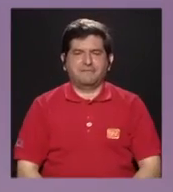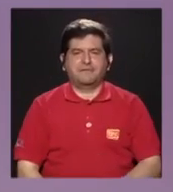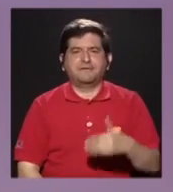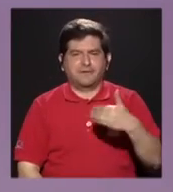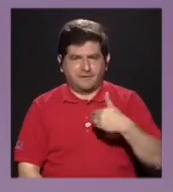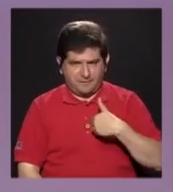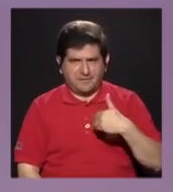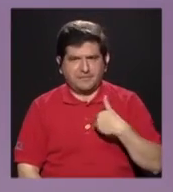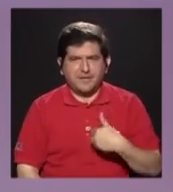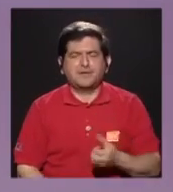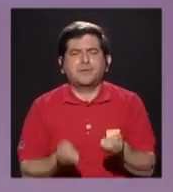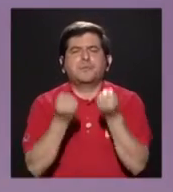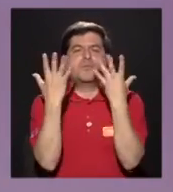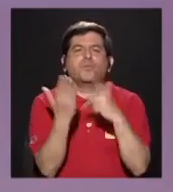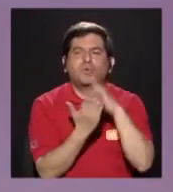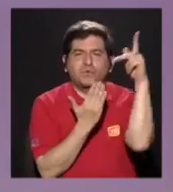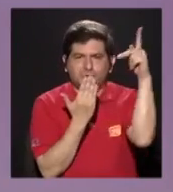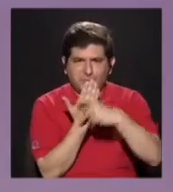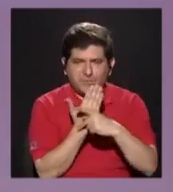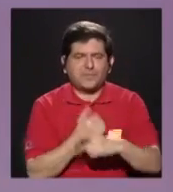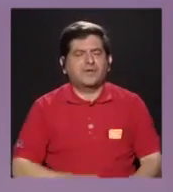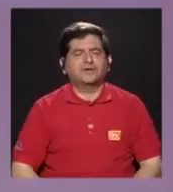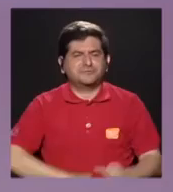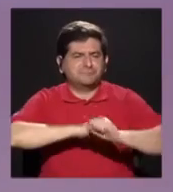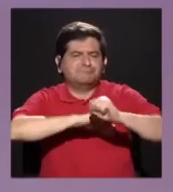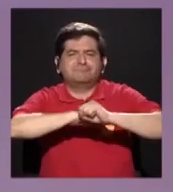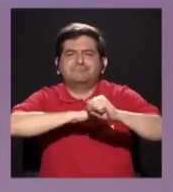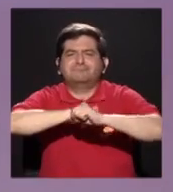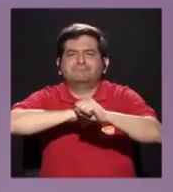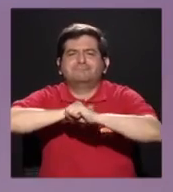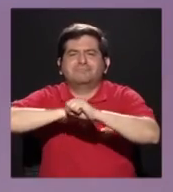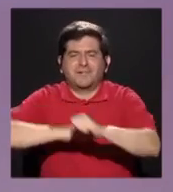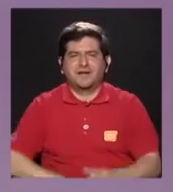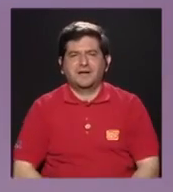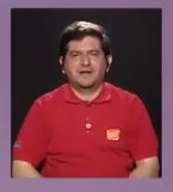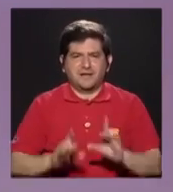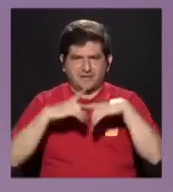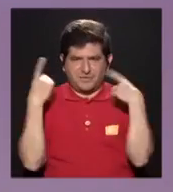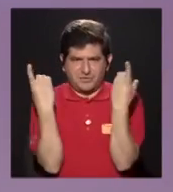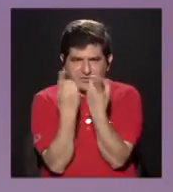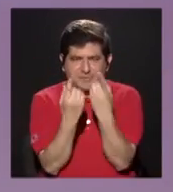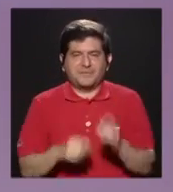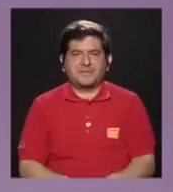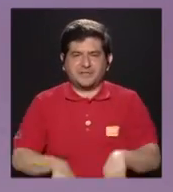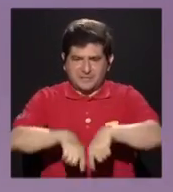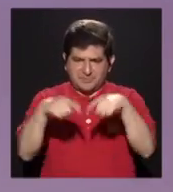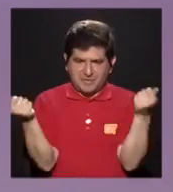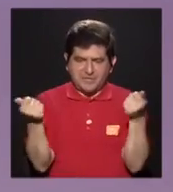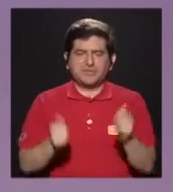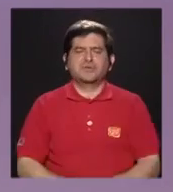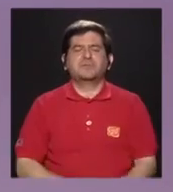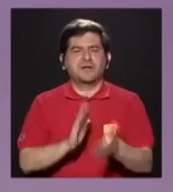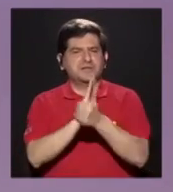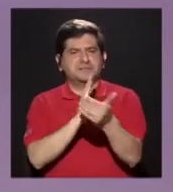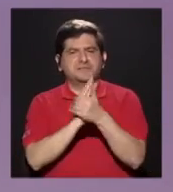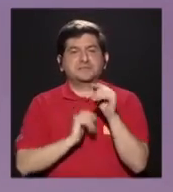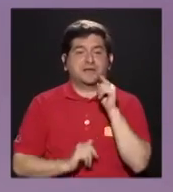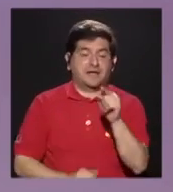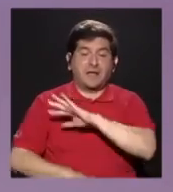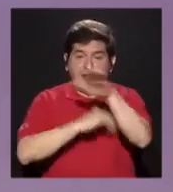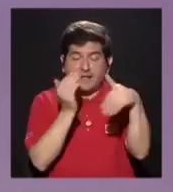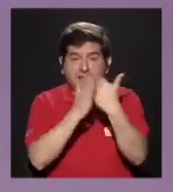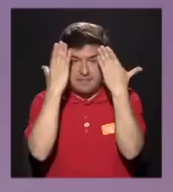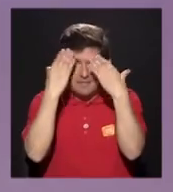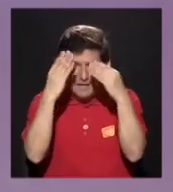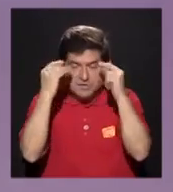bastantes programas hacemos campañas en realidad no tiene un departamento bastante versátil que se alimenta de toda la